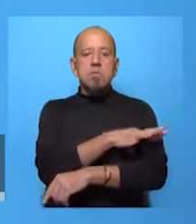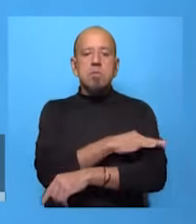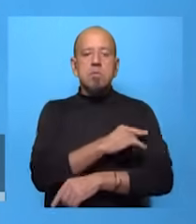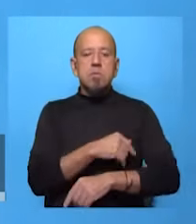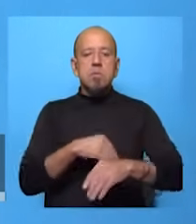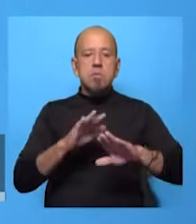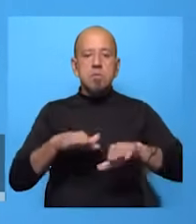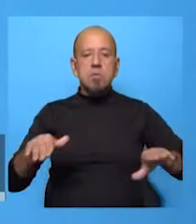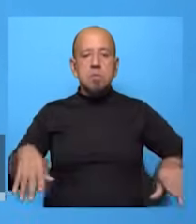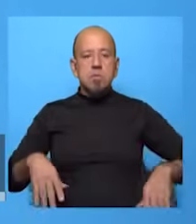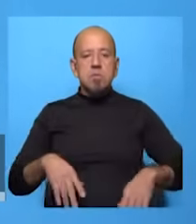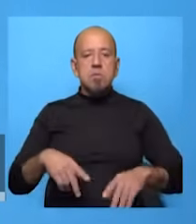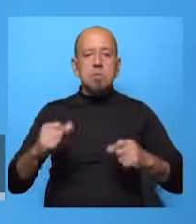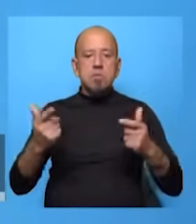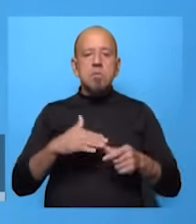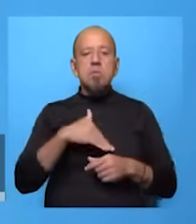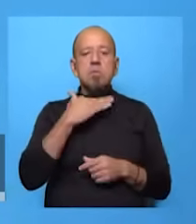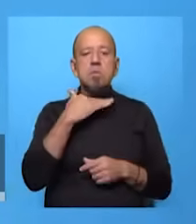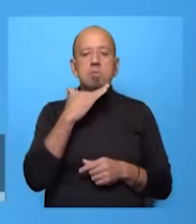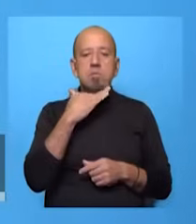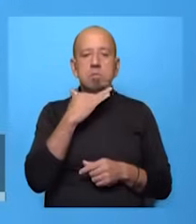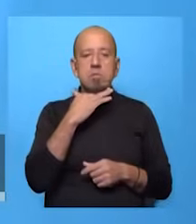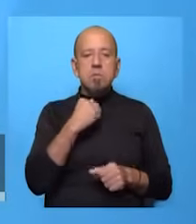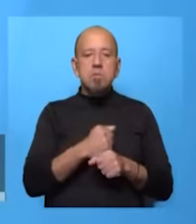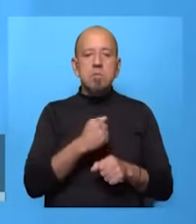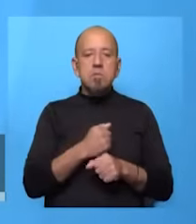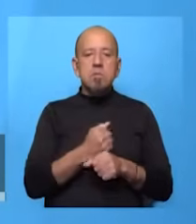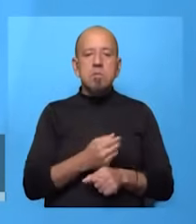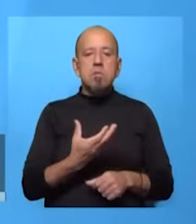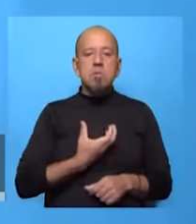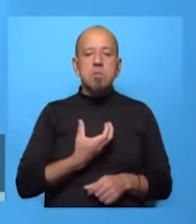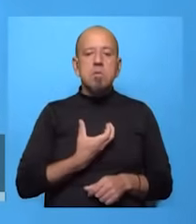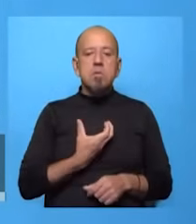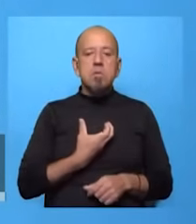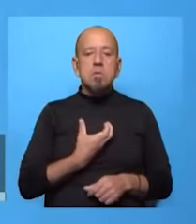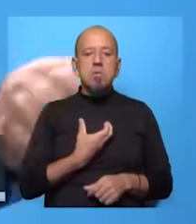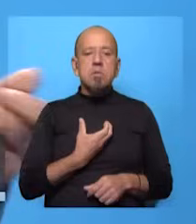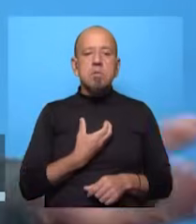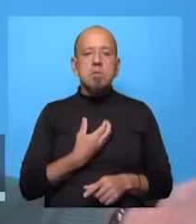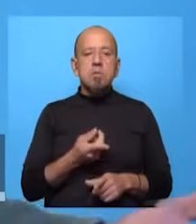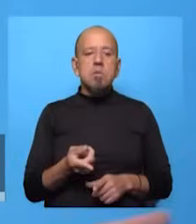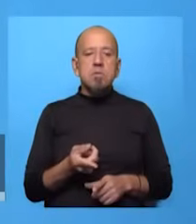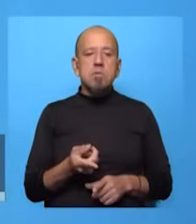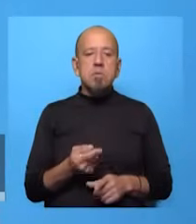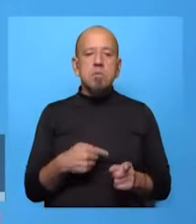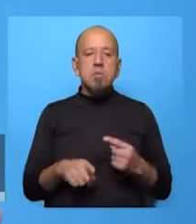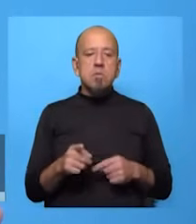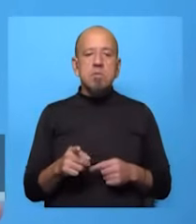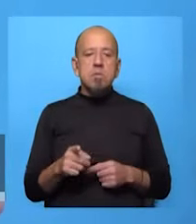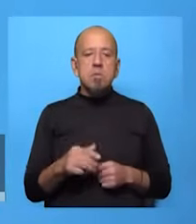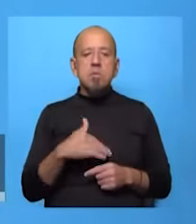de de canelones ha trabajado con los alcaldes de los otros partidos mano con mano para resolver los problemas de Los